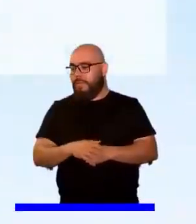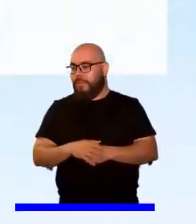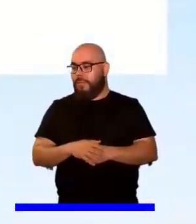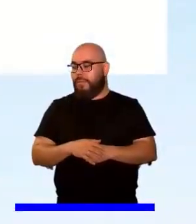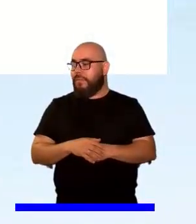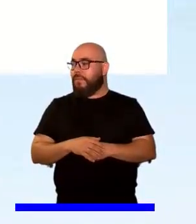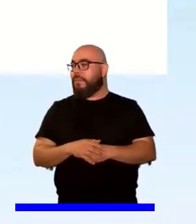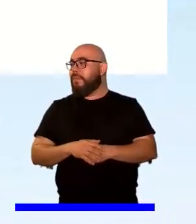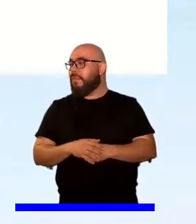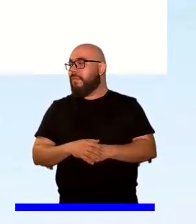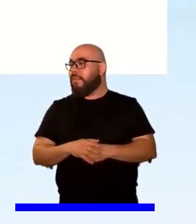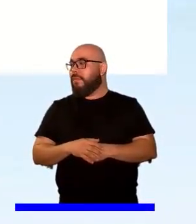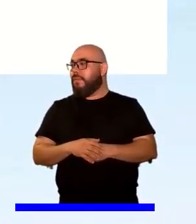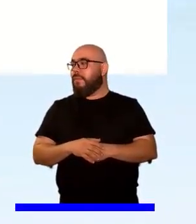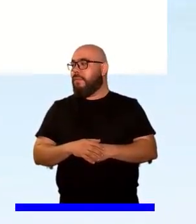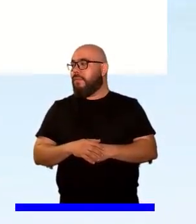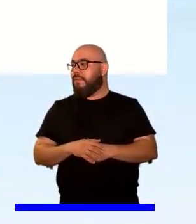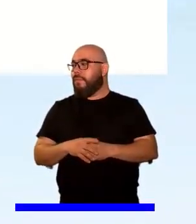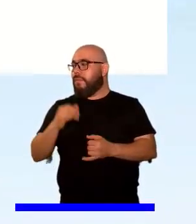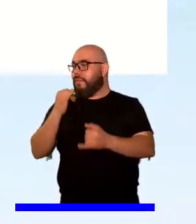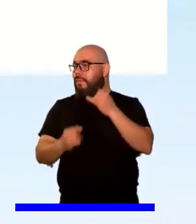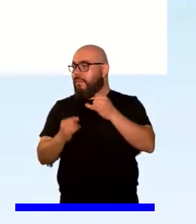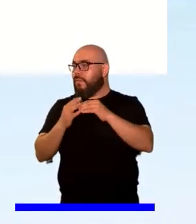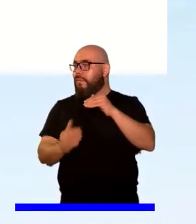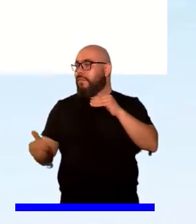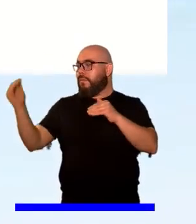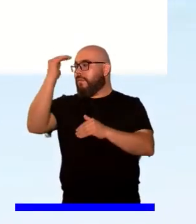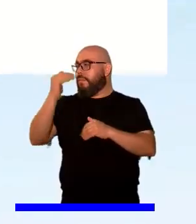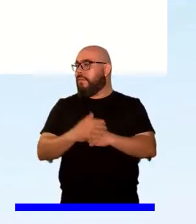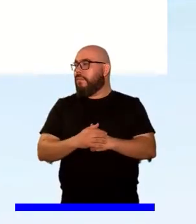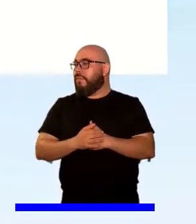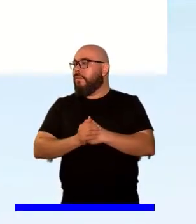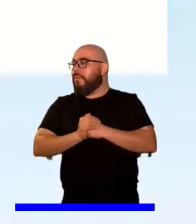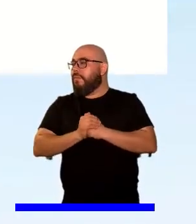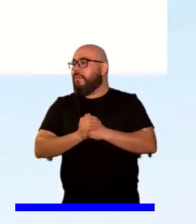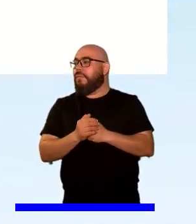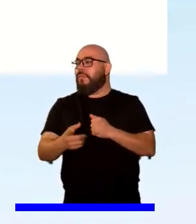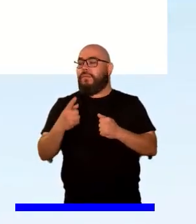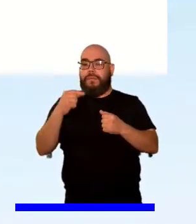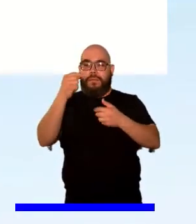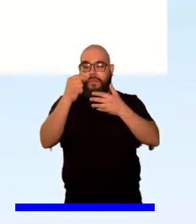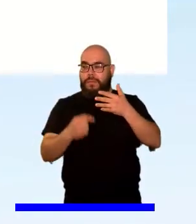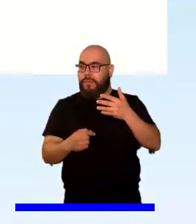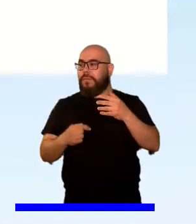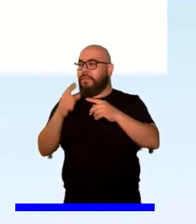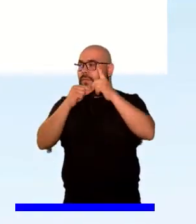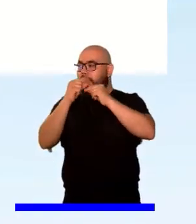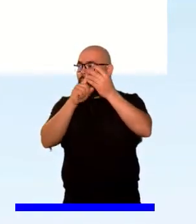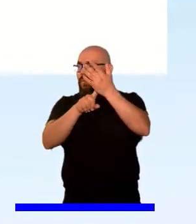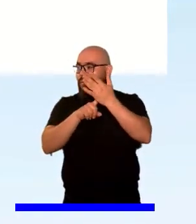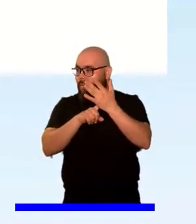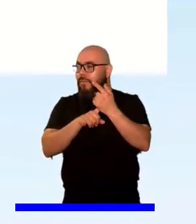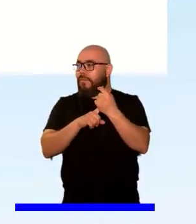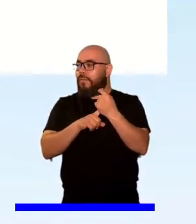Pero para cerrar la conversación, hay un último nivel que tiene que ver con la abstracción de cuando utilizo ya